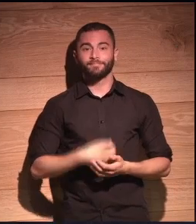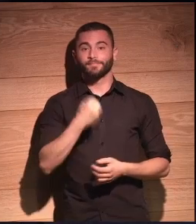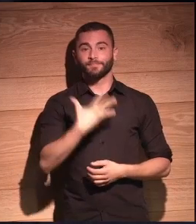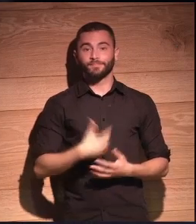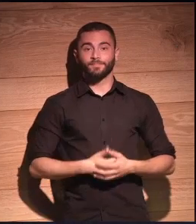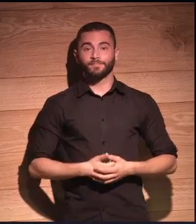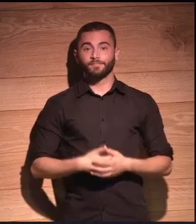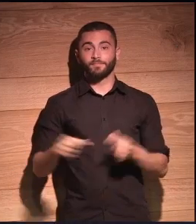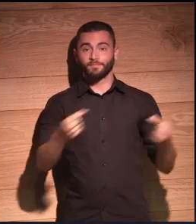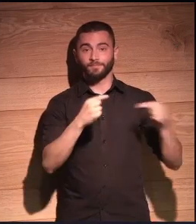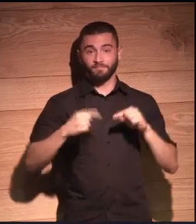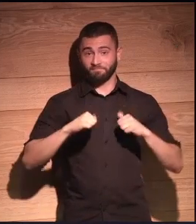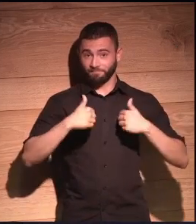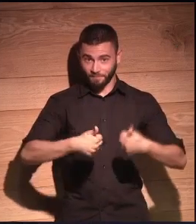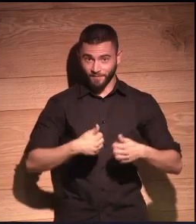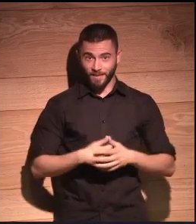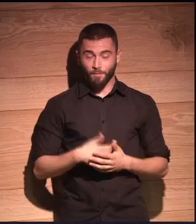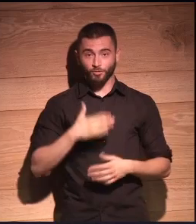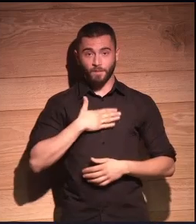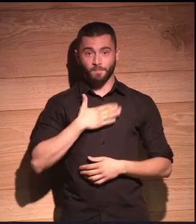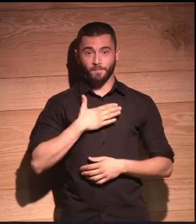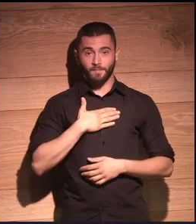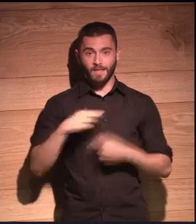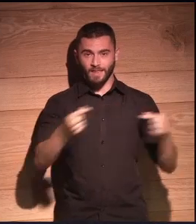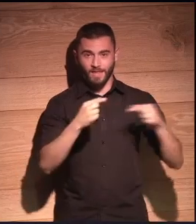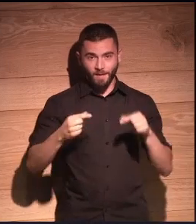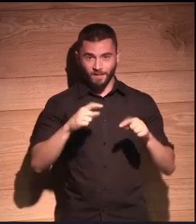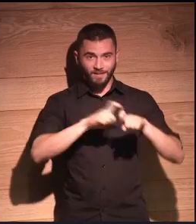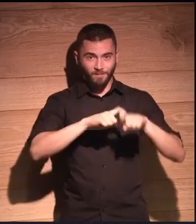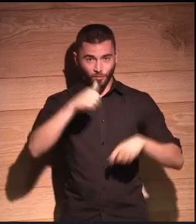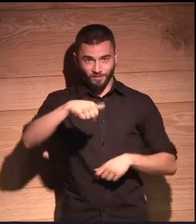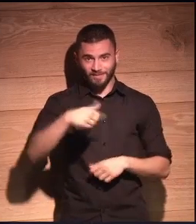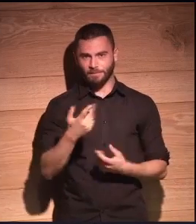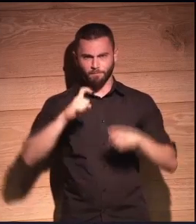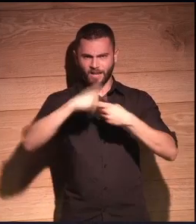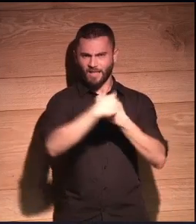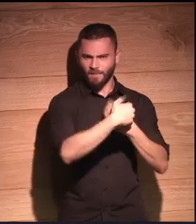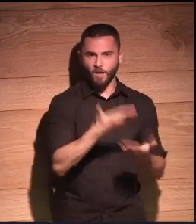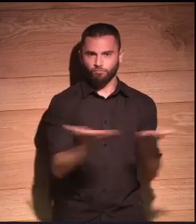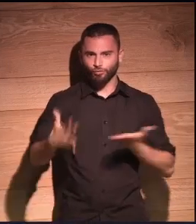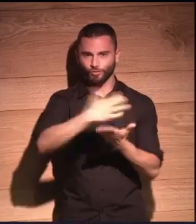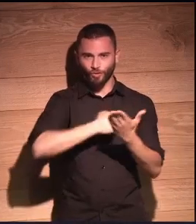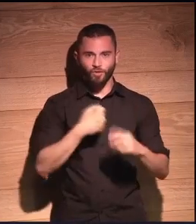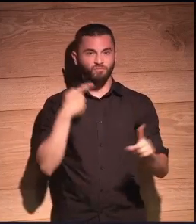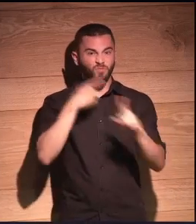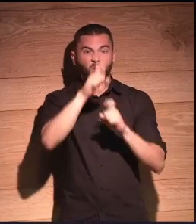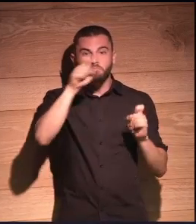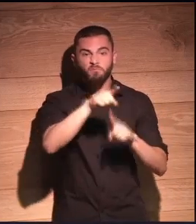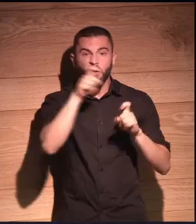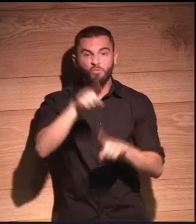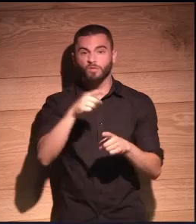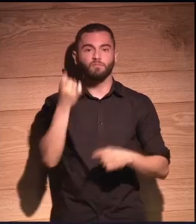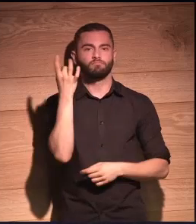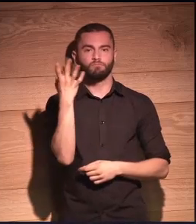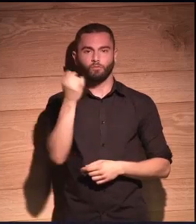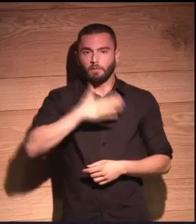un poco el debate. A mí este tipo de debates me gusta que sean participativos de todos. Para preguntas tontas las mías, o sea que